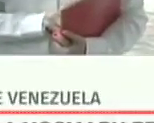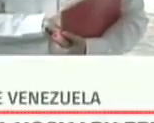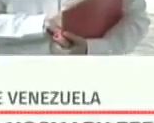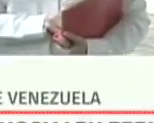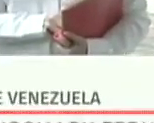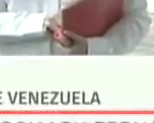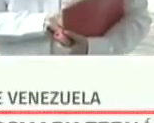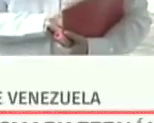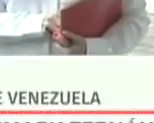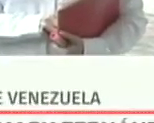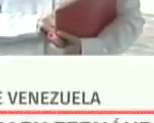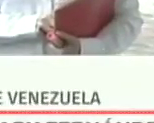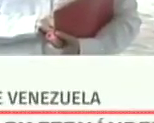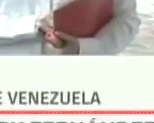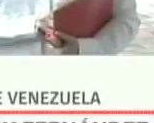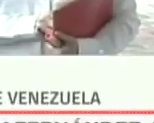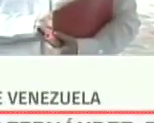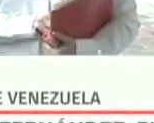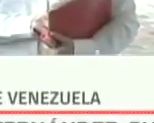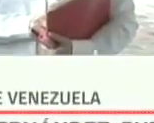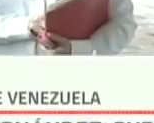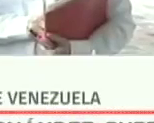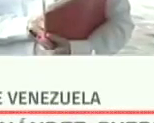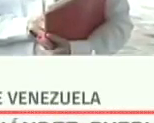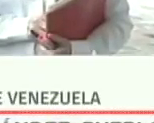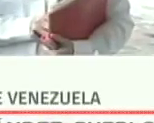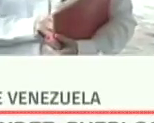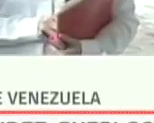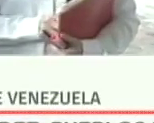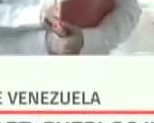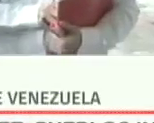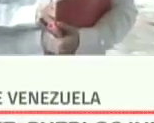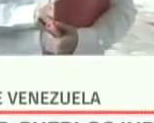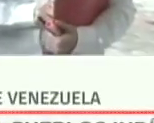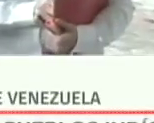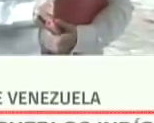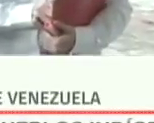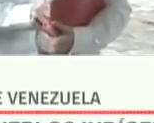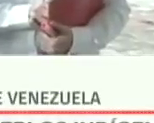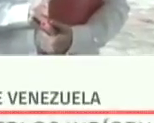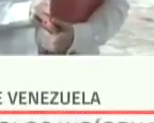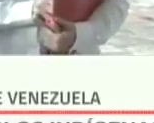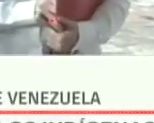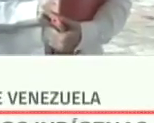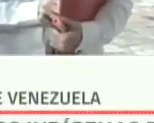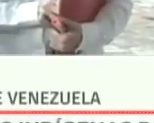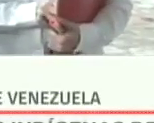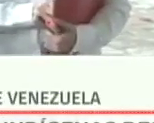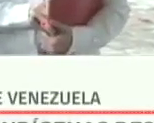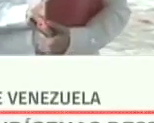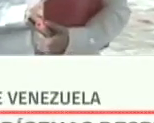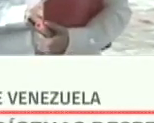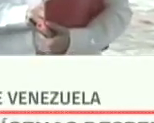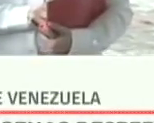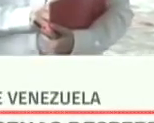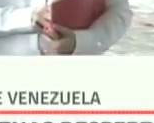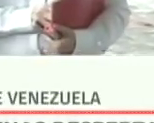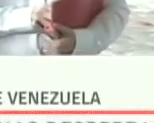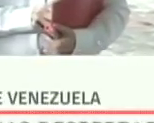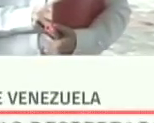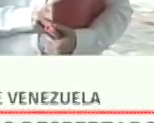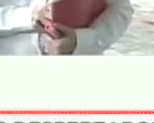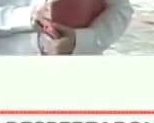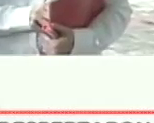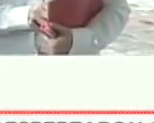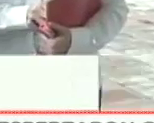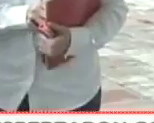nuestro país, de nuestro pueblo. Tenemos tremendos anuncios, tremendas muestras, ¿no? Ha concluido